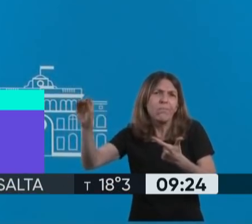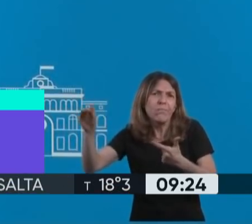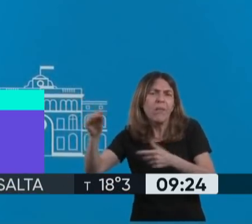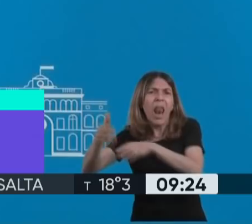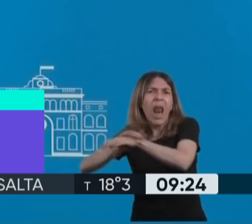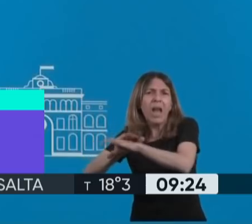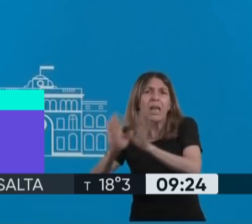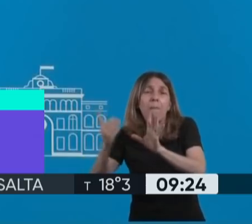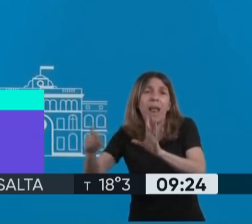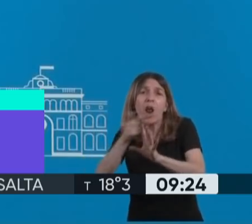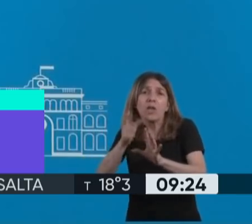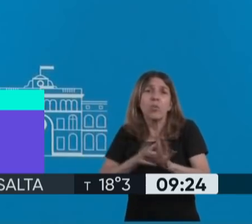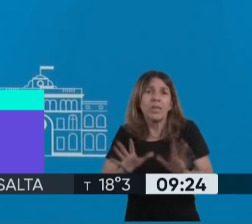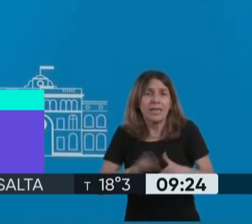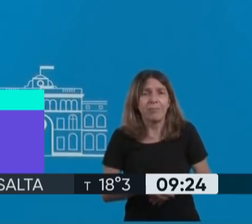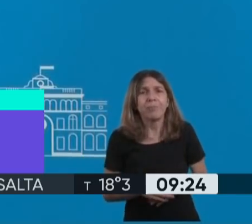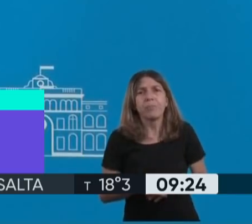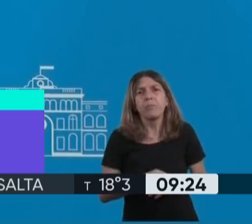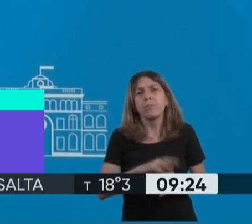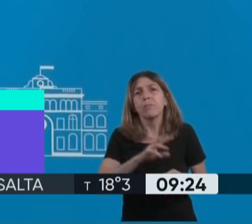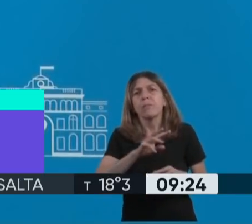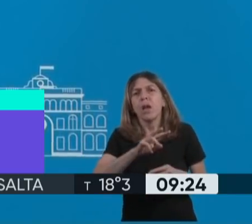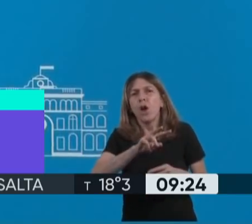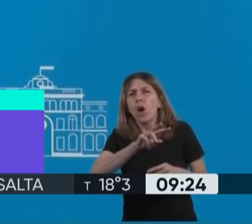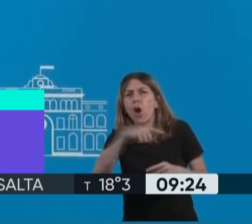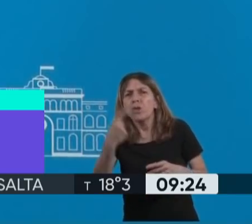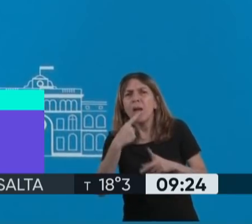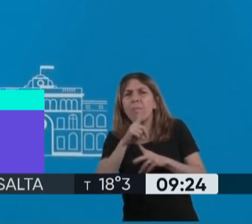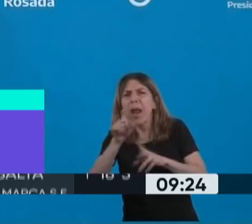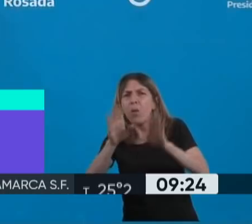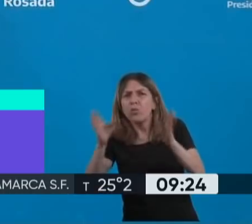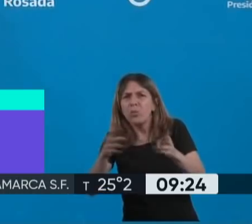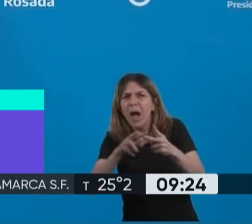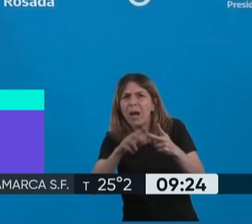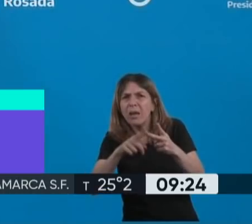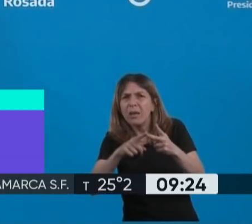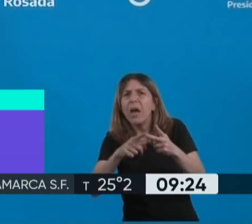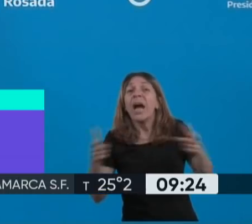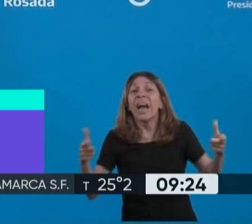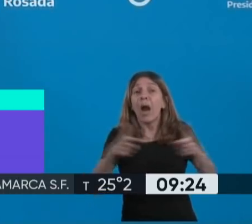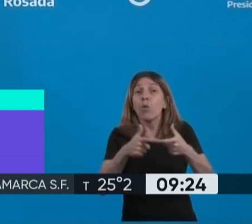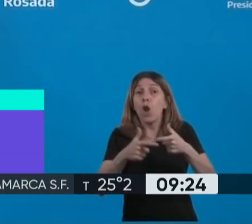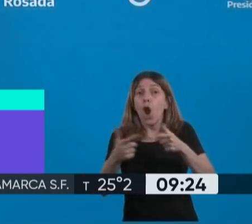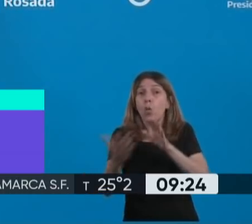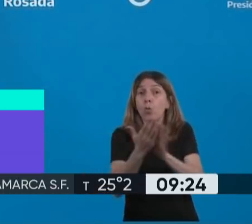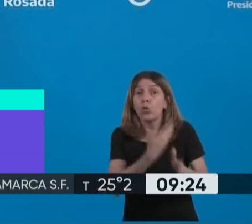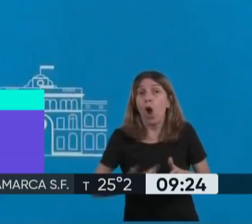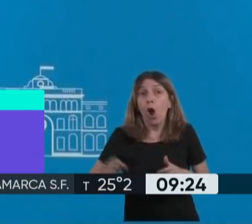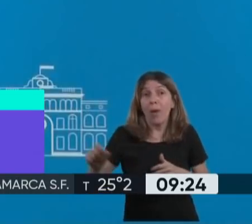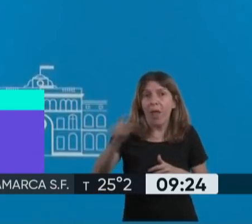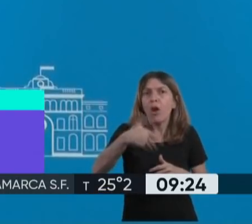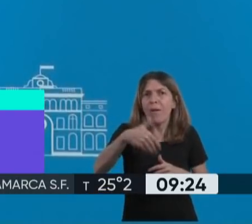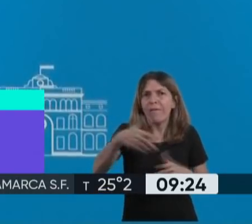solemos tener es esa, ¿sí? Había una segunda parte de tu pregunta que tal vez me estoy olvidando. La reunión con los gobernadores se va a realizar,